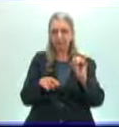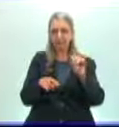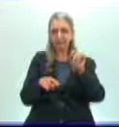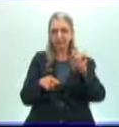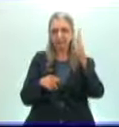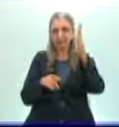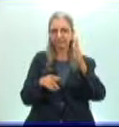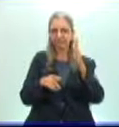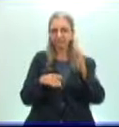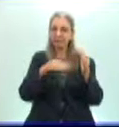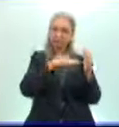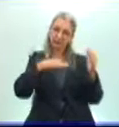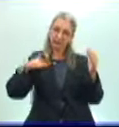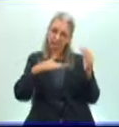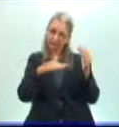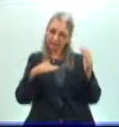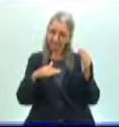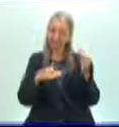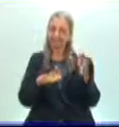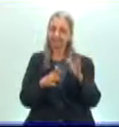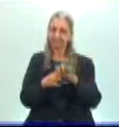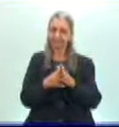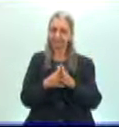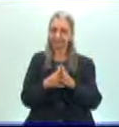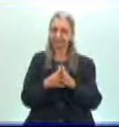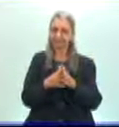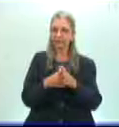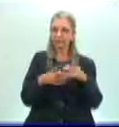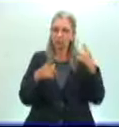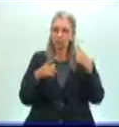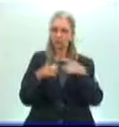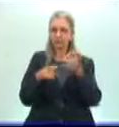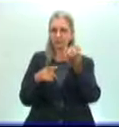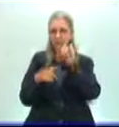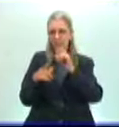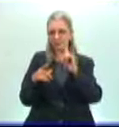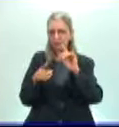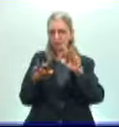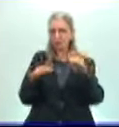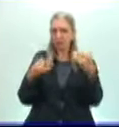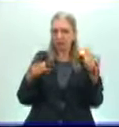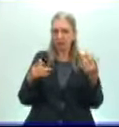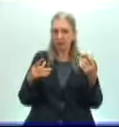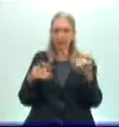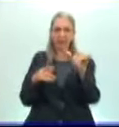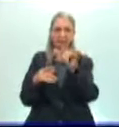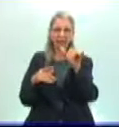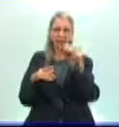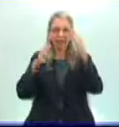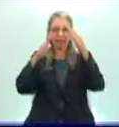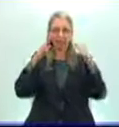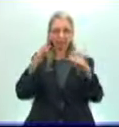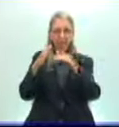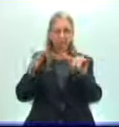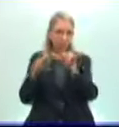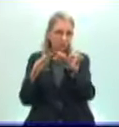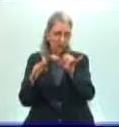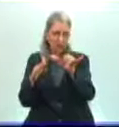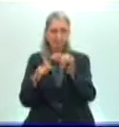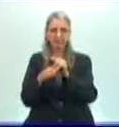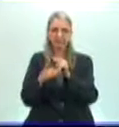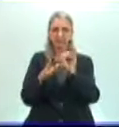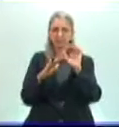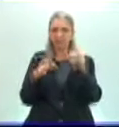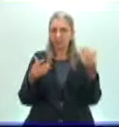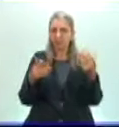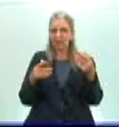cateto sería altura. También tenemos el caso que si un triángulo es equilátero, y conocemos que por supuesto sus tres lados son iguales y